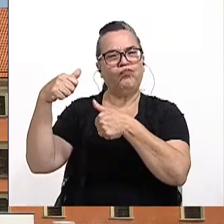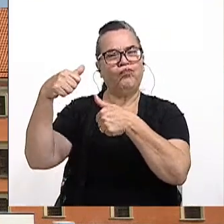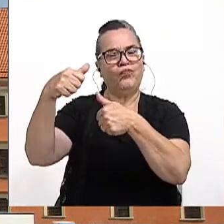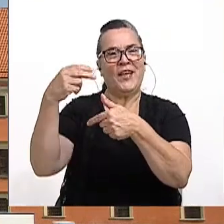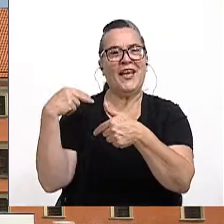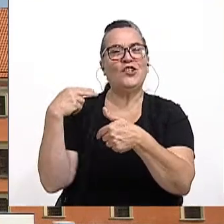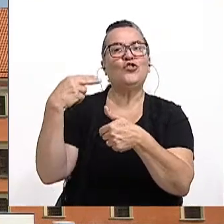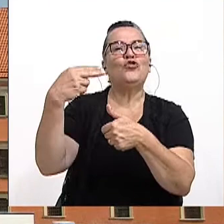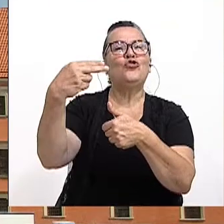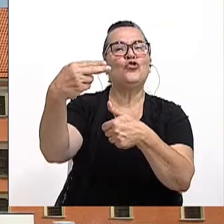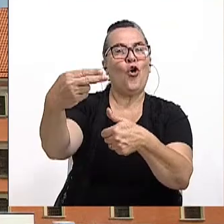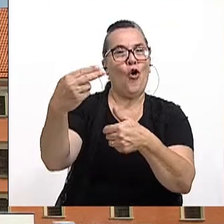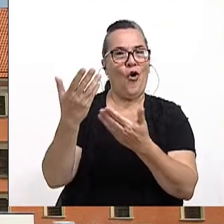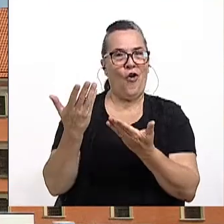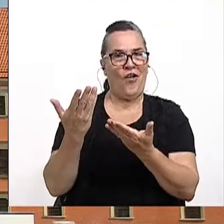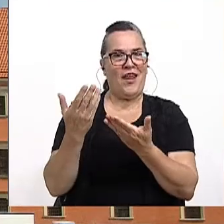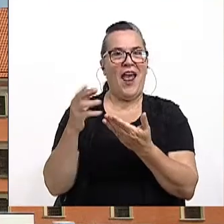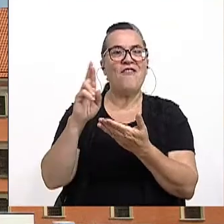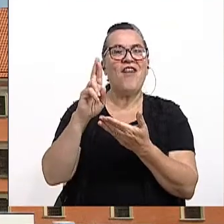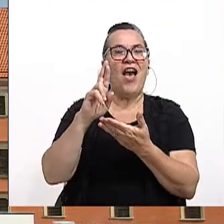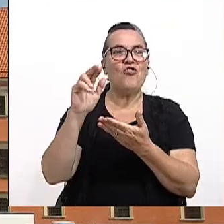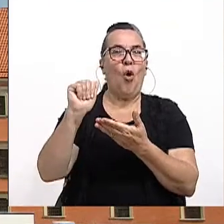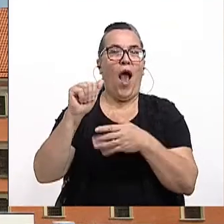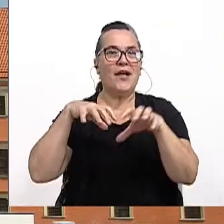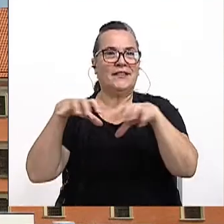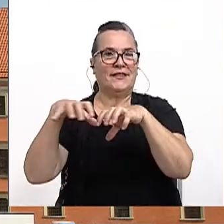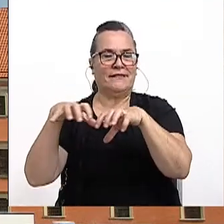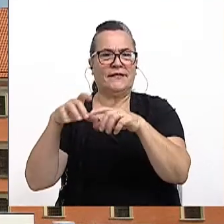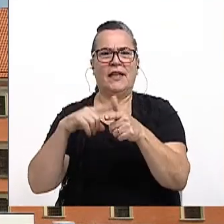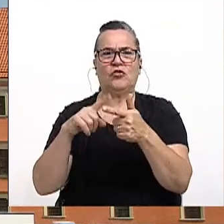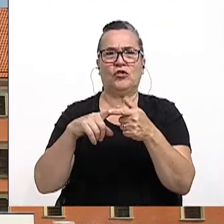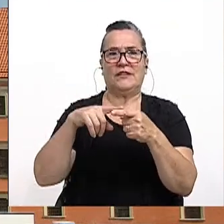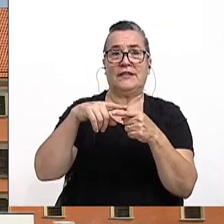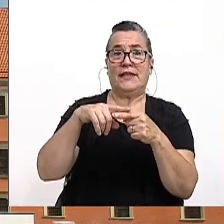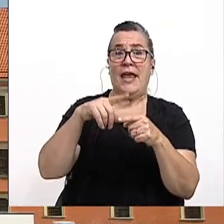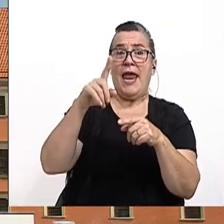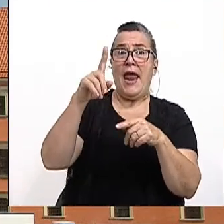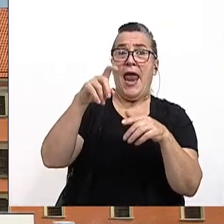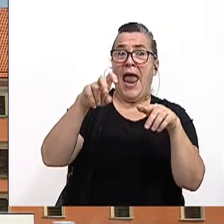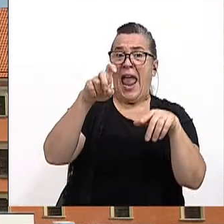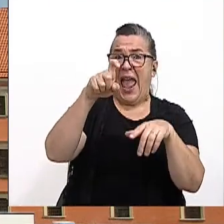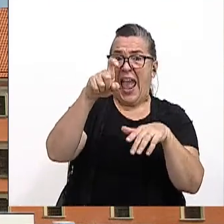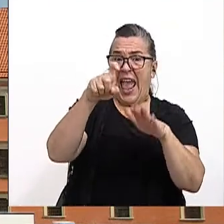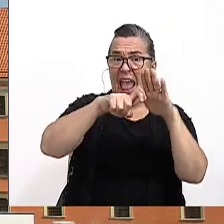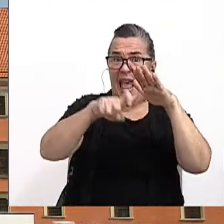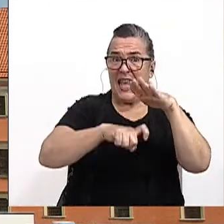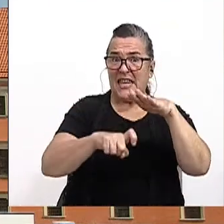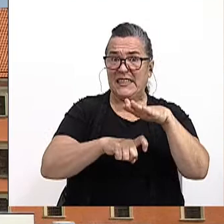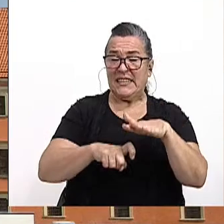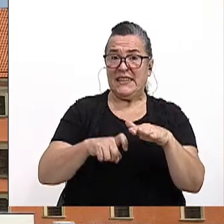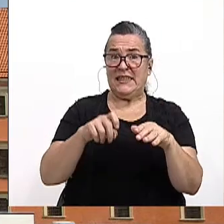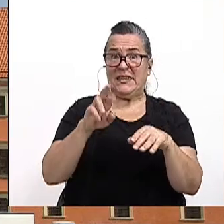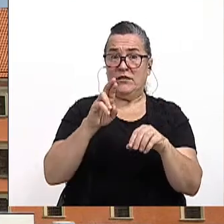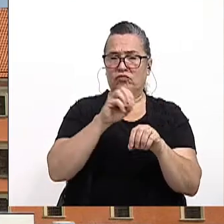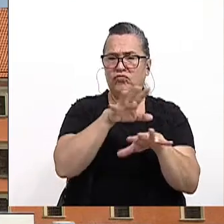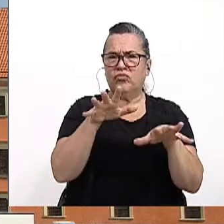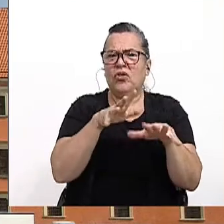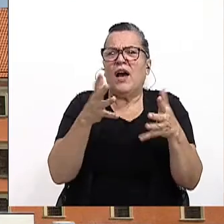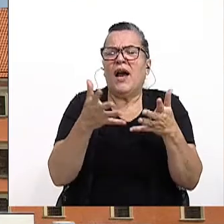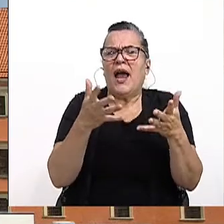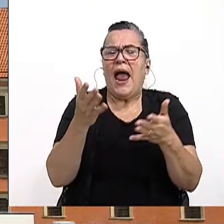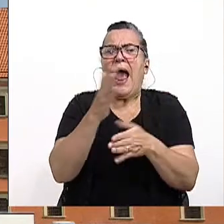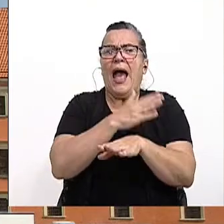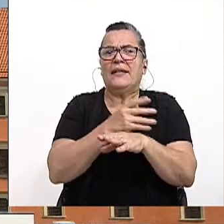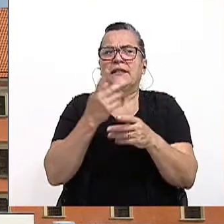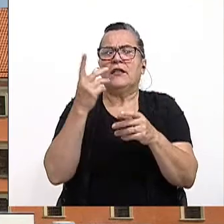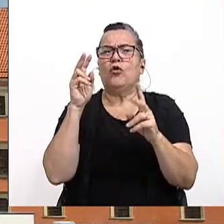la radiactividad. Primero vamos a conocer que los rayos X se descubrieron antes de conocer el